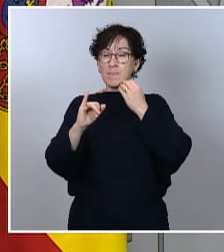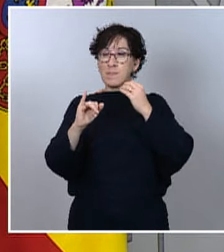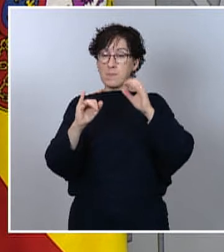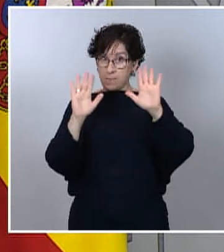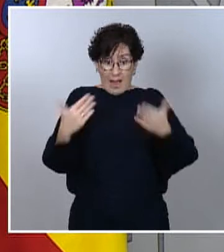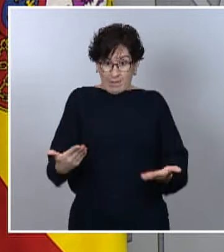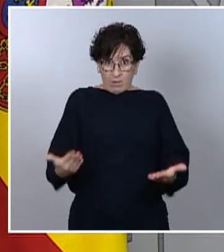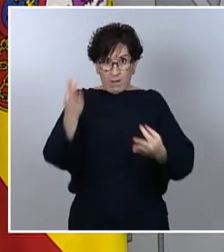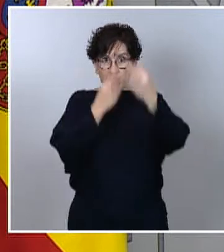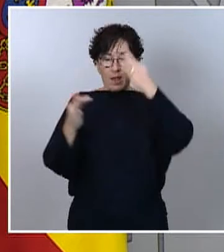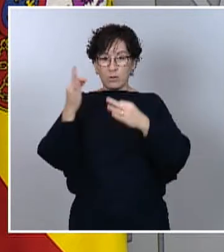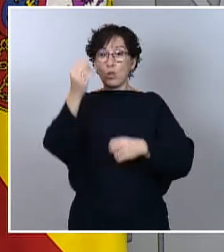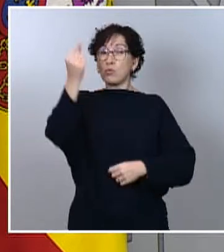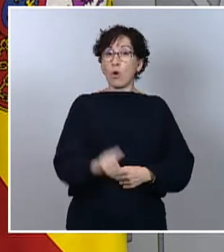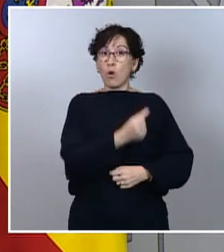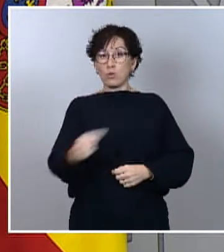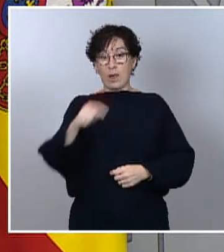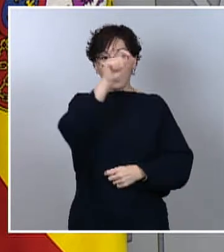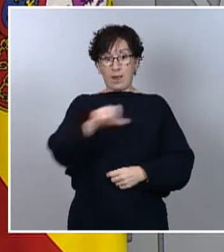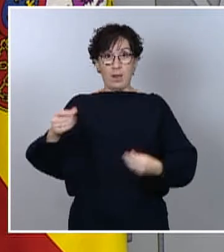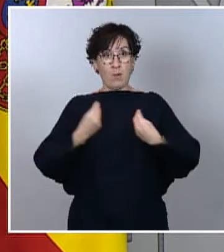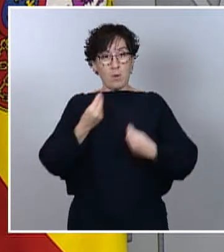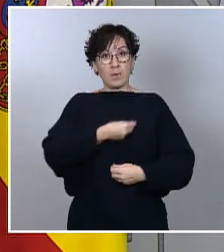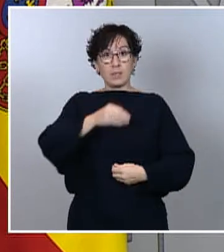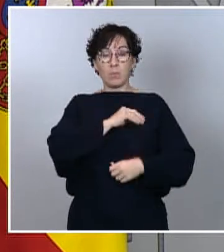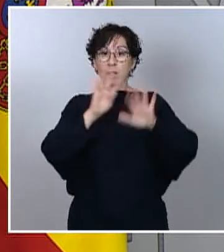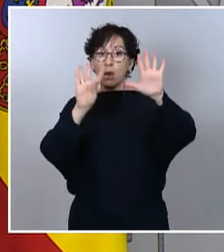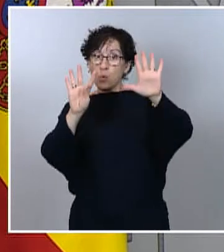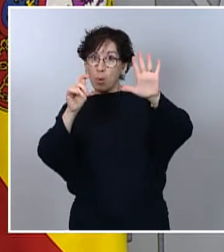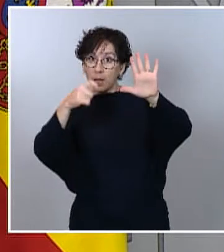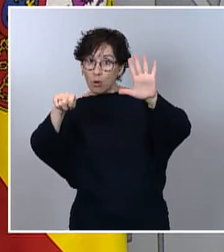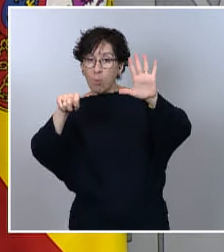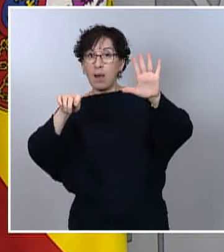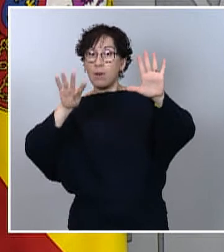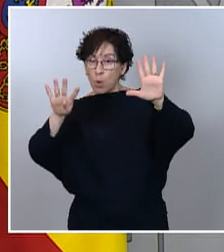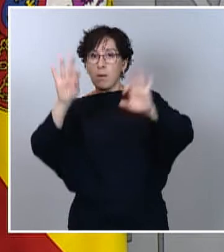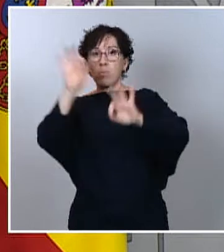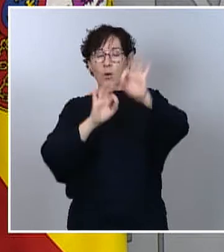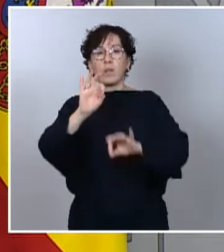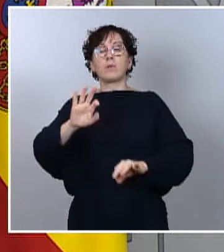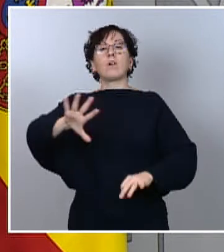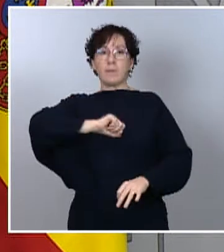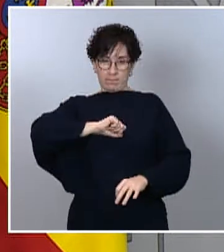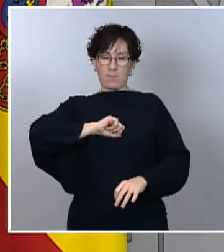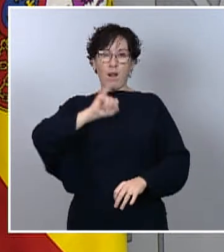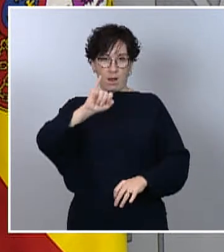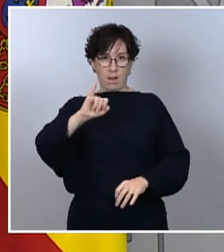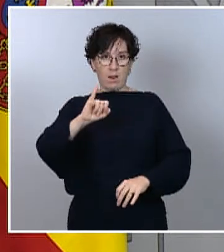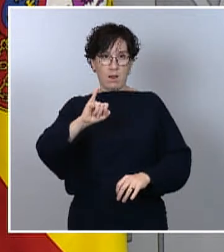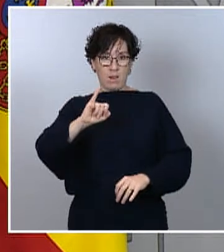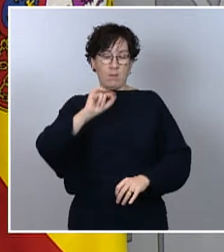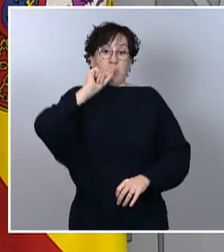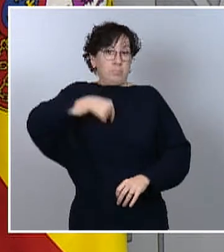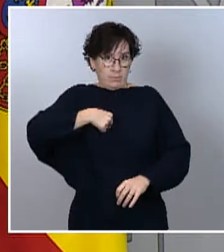9,9% del total de la población española se habría infectado con el SARS-CoV-2. Esto implica 1